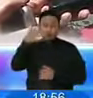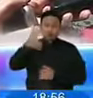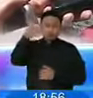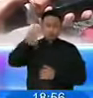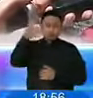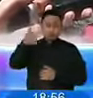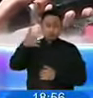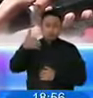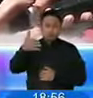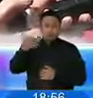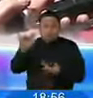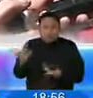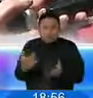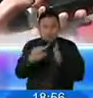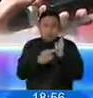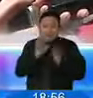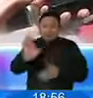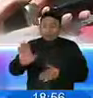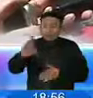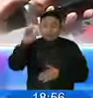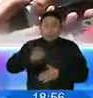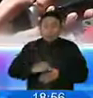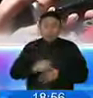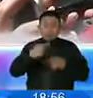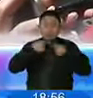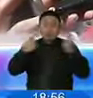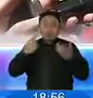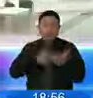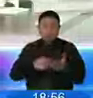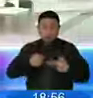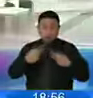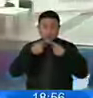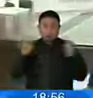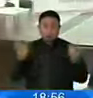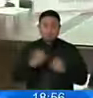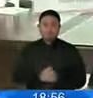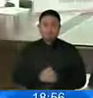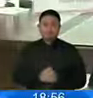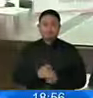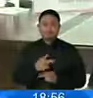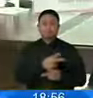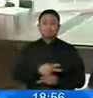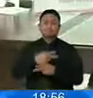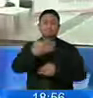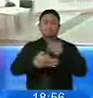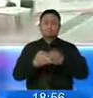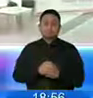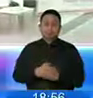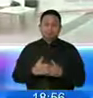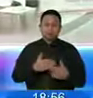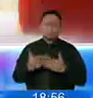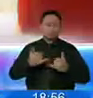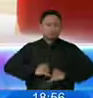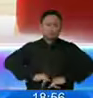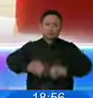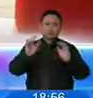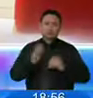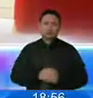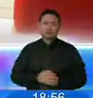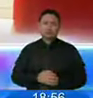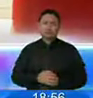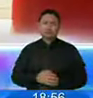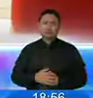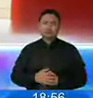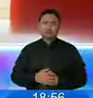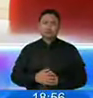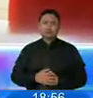que el reglamento de ellos mismos dice en audiencia pública teníamos que hacerlo. El Pleno del Consejo decidió continuar con la audiencia. En solidaridad